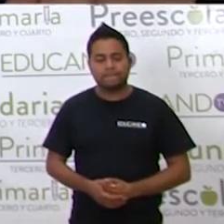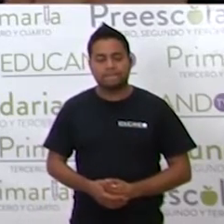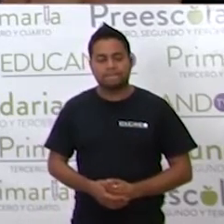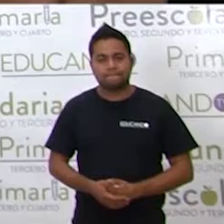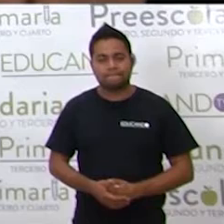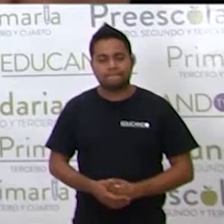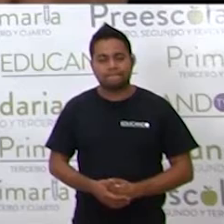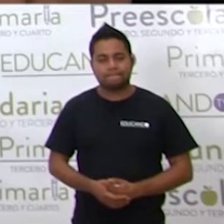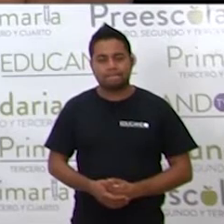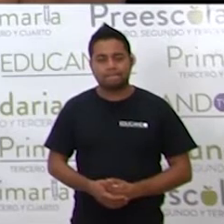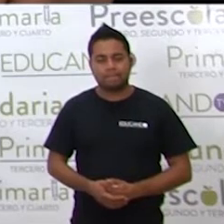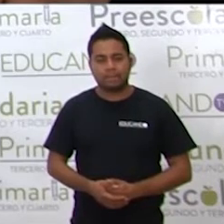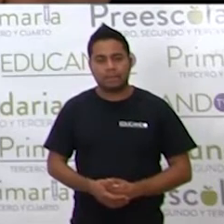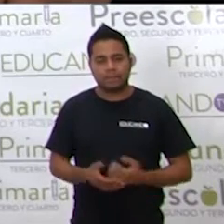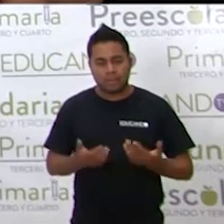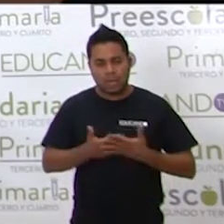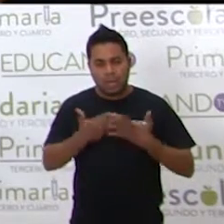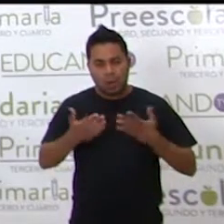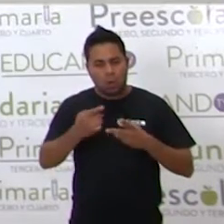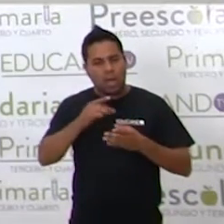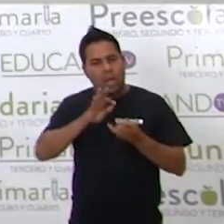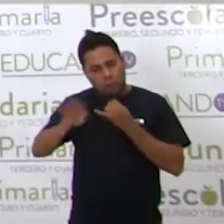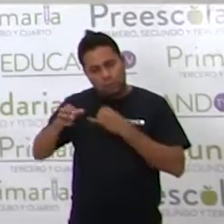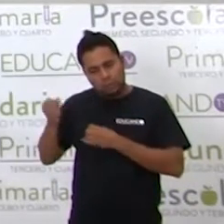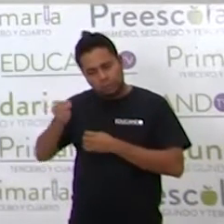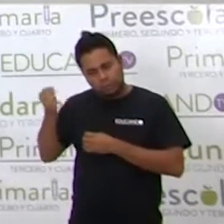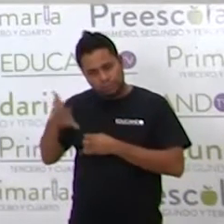Y vamos a hacer un último tiro.